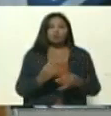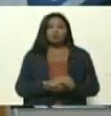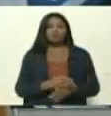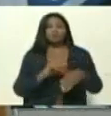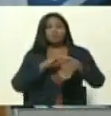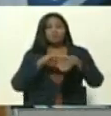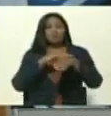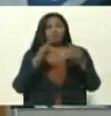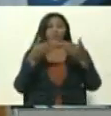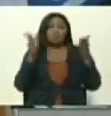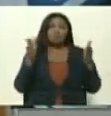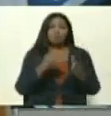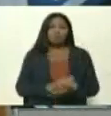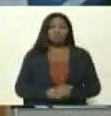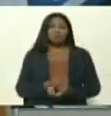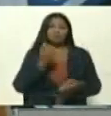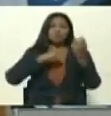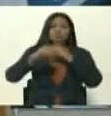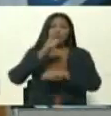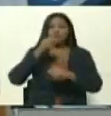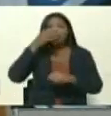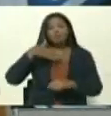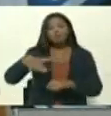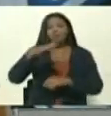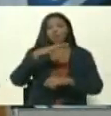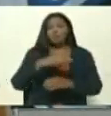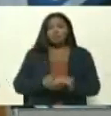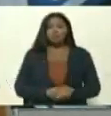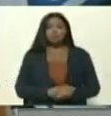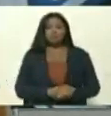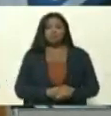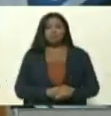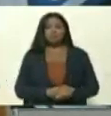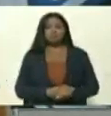Ministerio Público. ¿De la Defensoría del Pueblo?